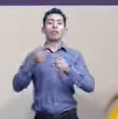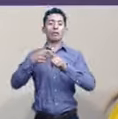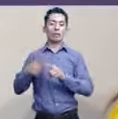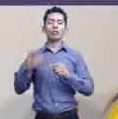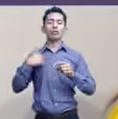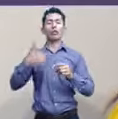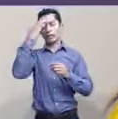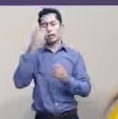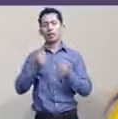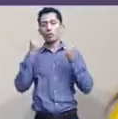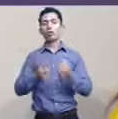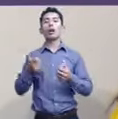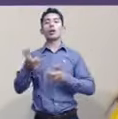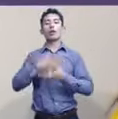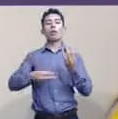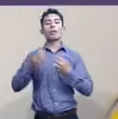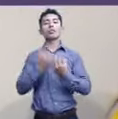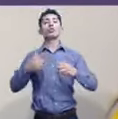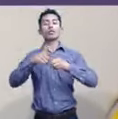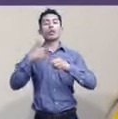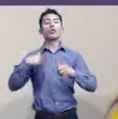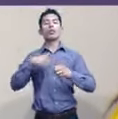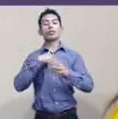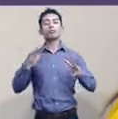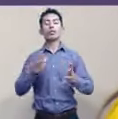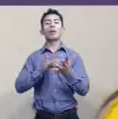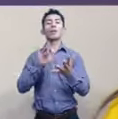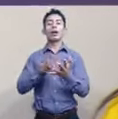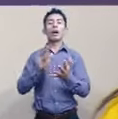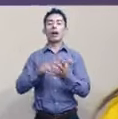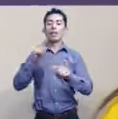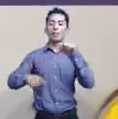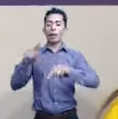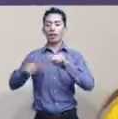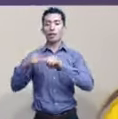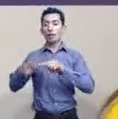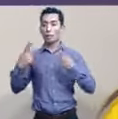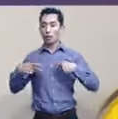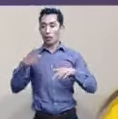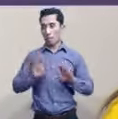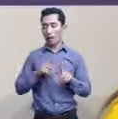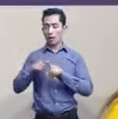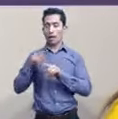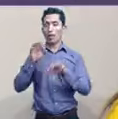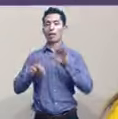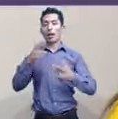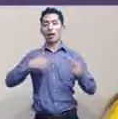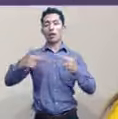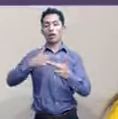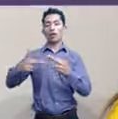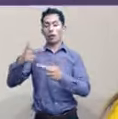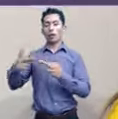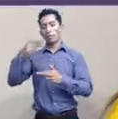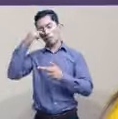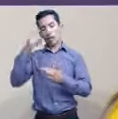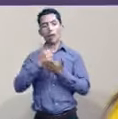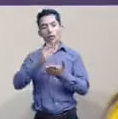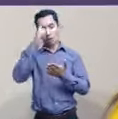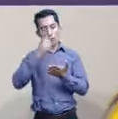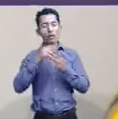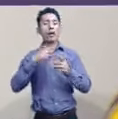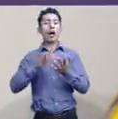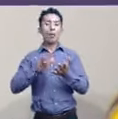firme convencido de la economía social, promoveremos cooperativas acordes a las vocaciones productivas de cada región, con asesoría